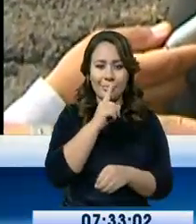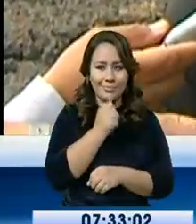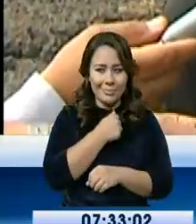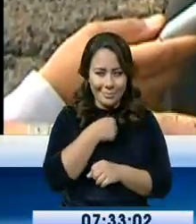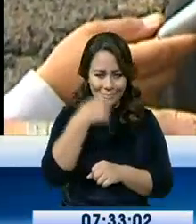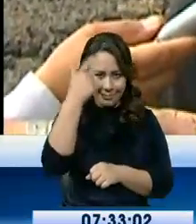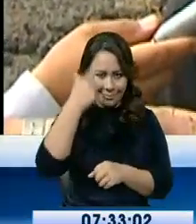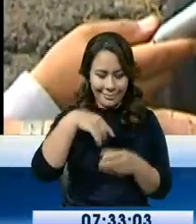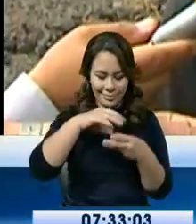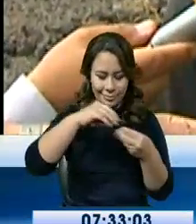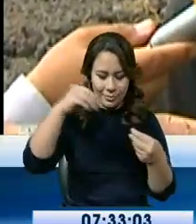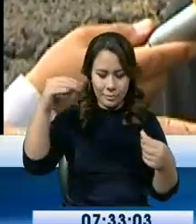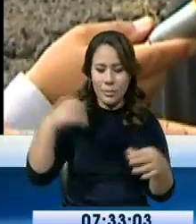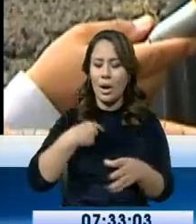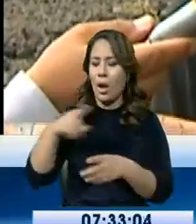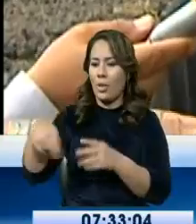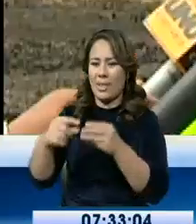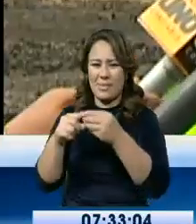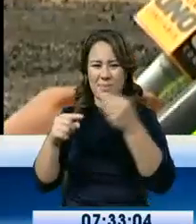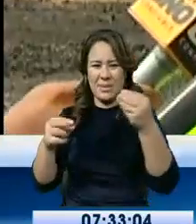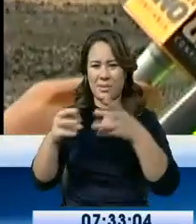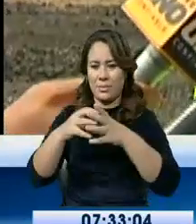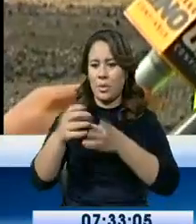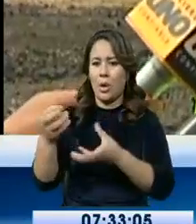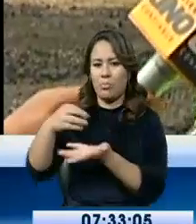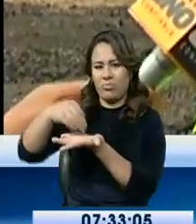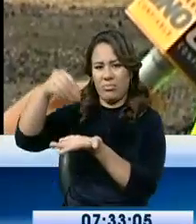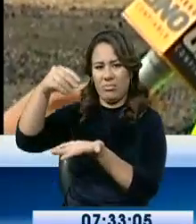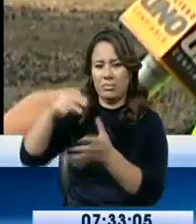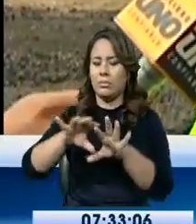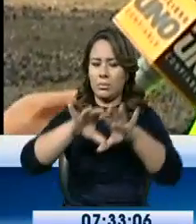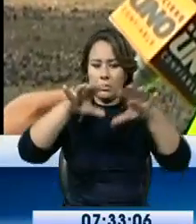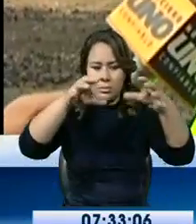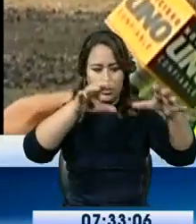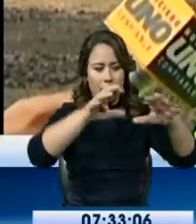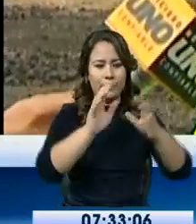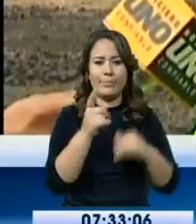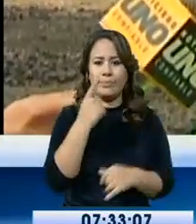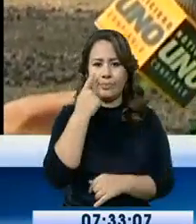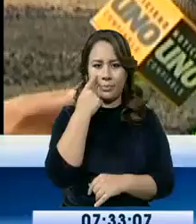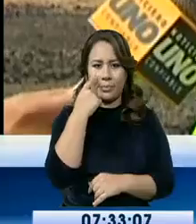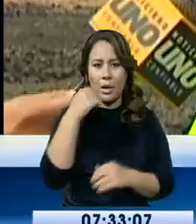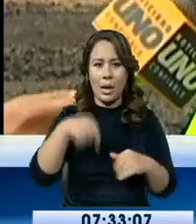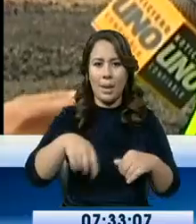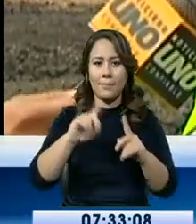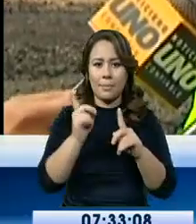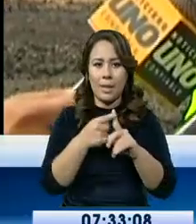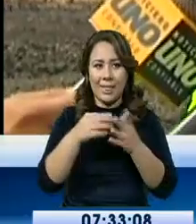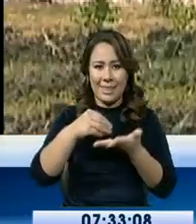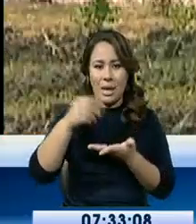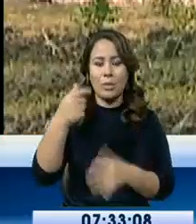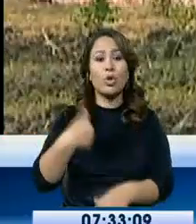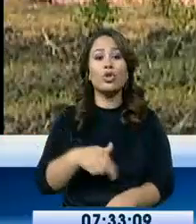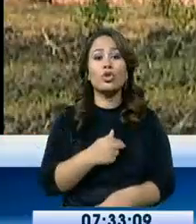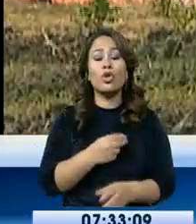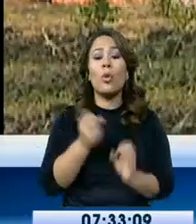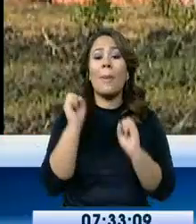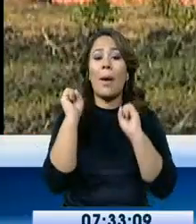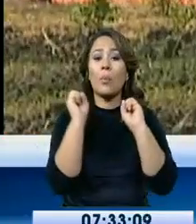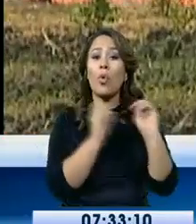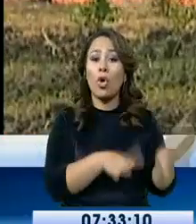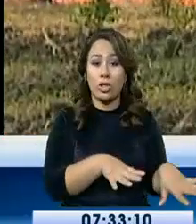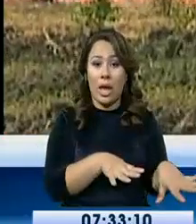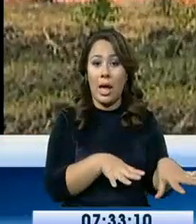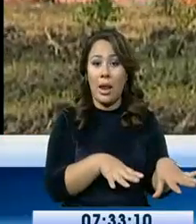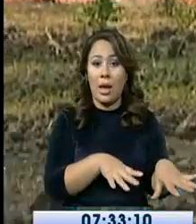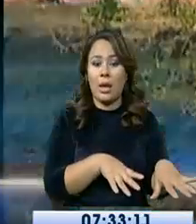sí pólvora y mecha artesanal. Se realizó pues unos 3 allanamientos que se dedicaban a la fabricación y expendio de artefactos explosivos. Se